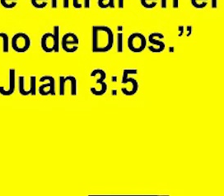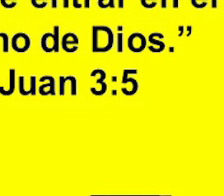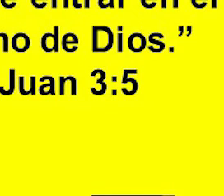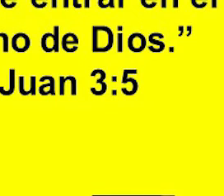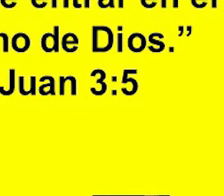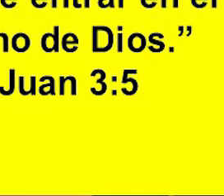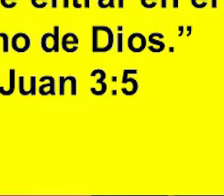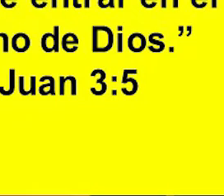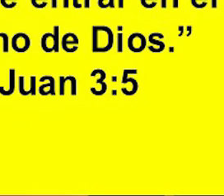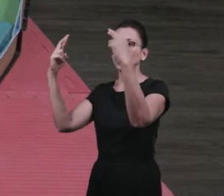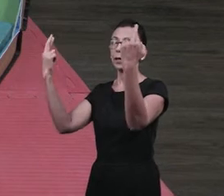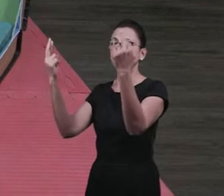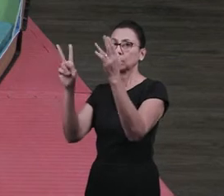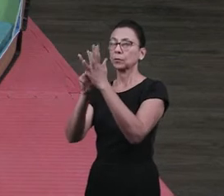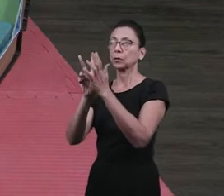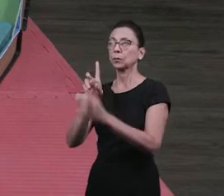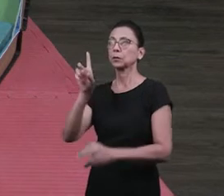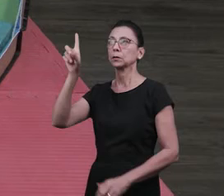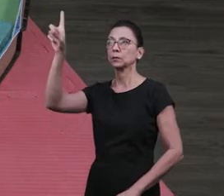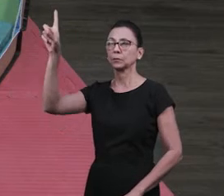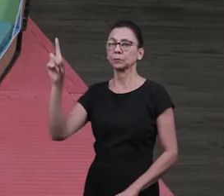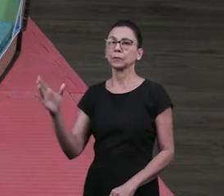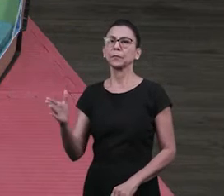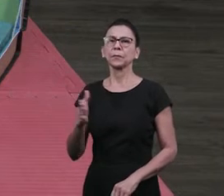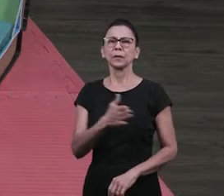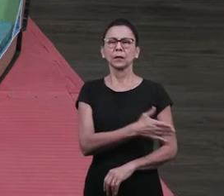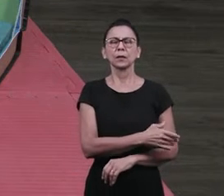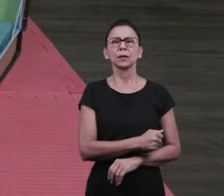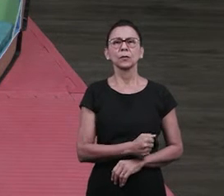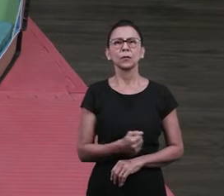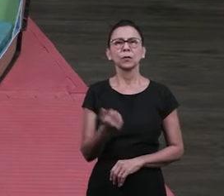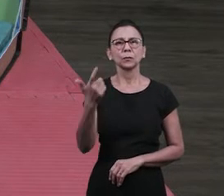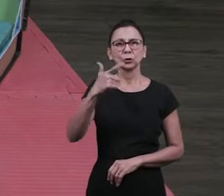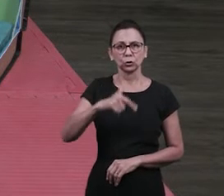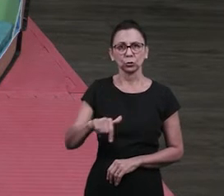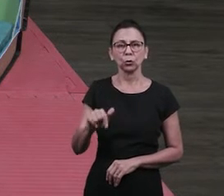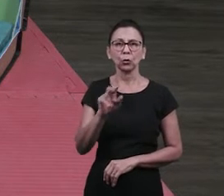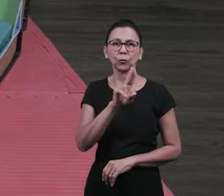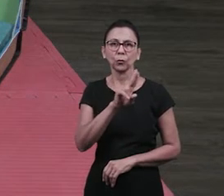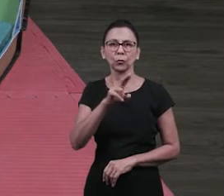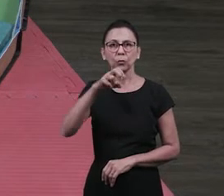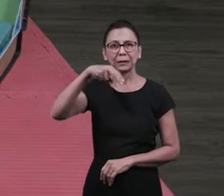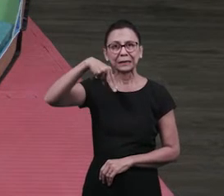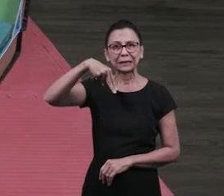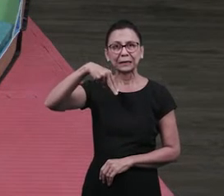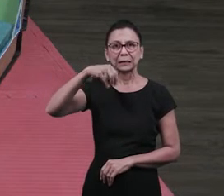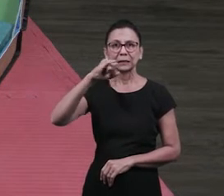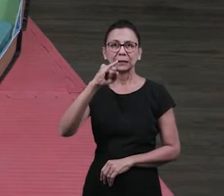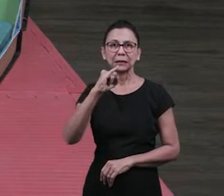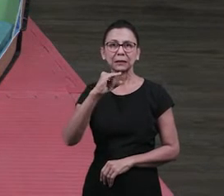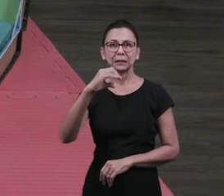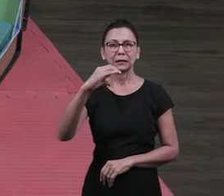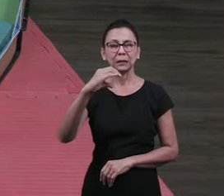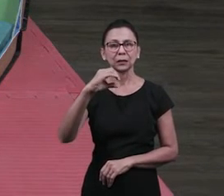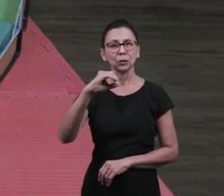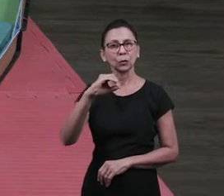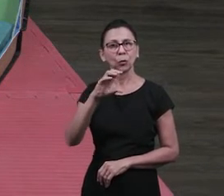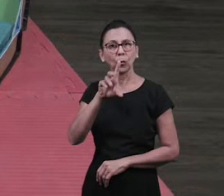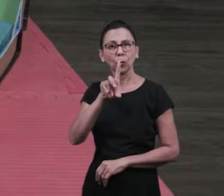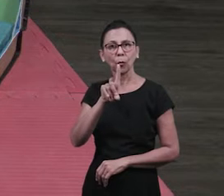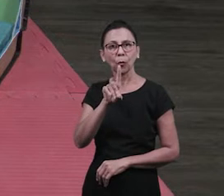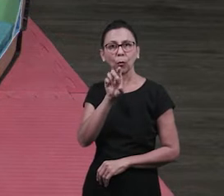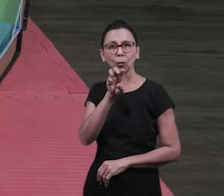Niños, hoy nosotros vamos a hablar sobre Nicodemo. Vamos a repetir junto conmigo, Nicodemo. Muy